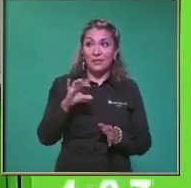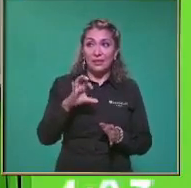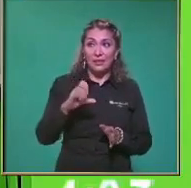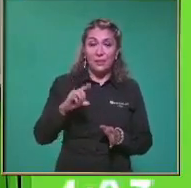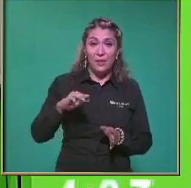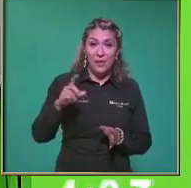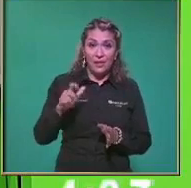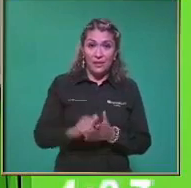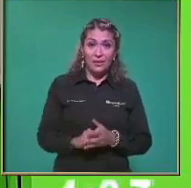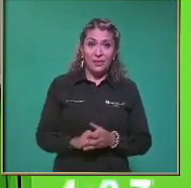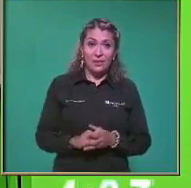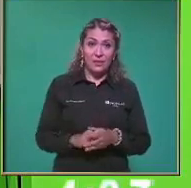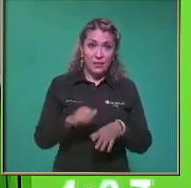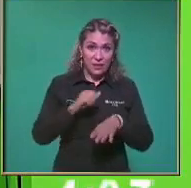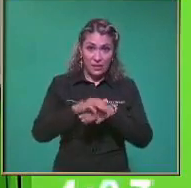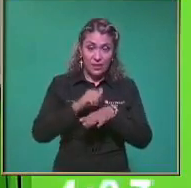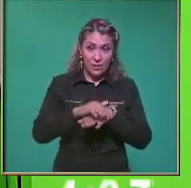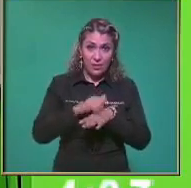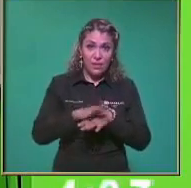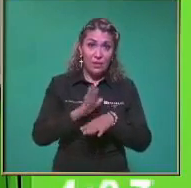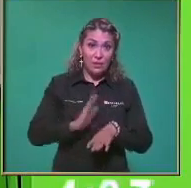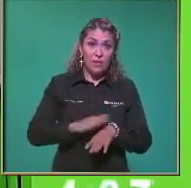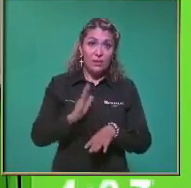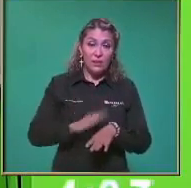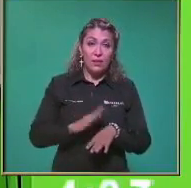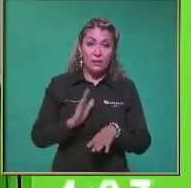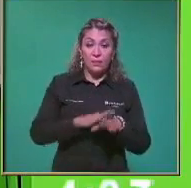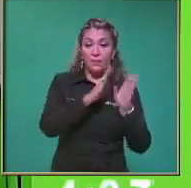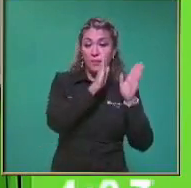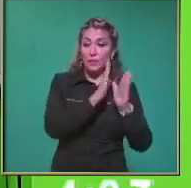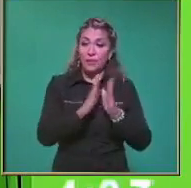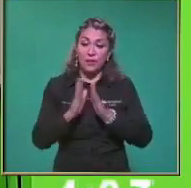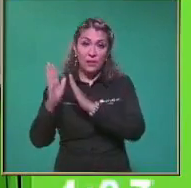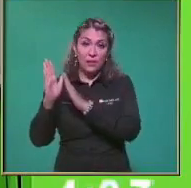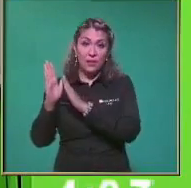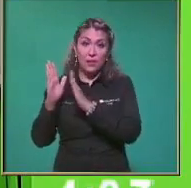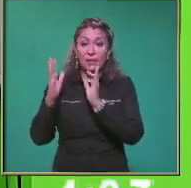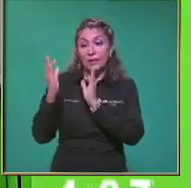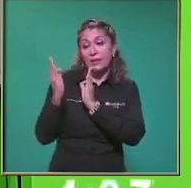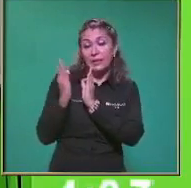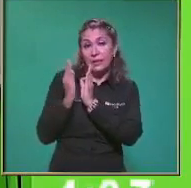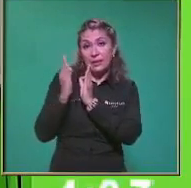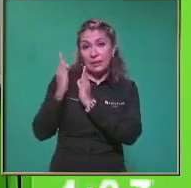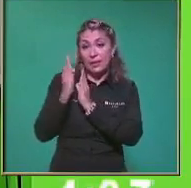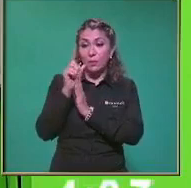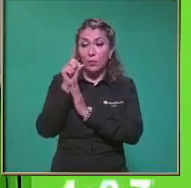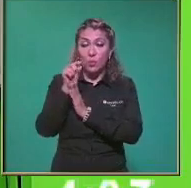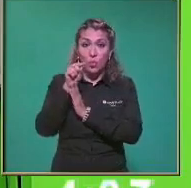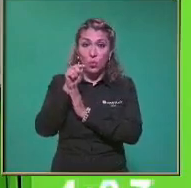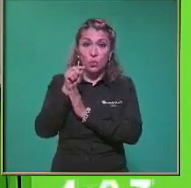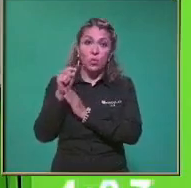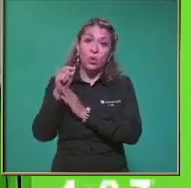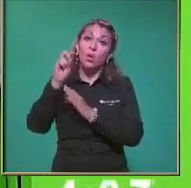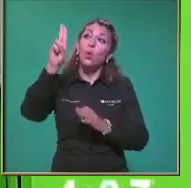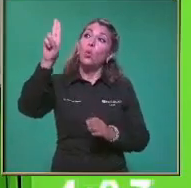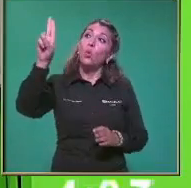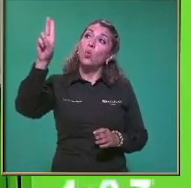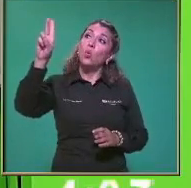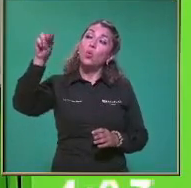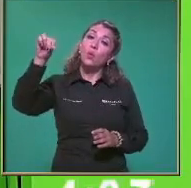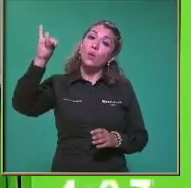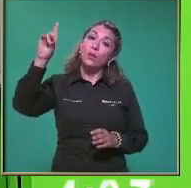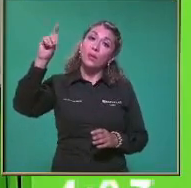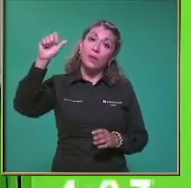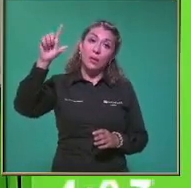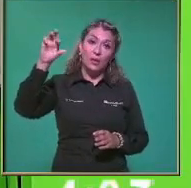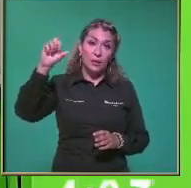la cifra que está más a la derecha se llama unidades.